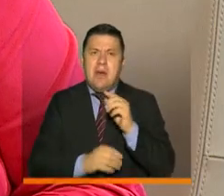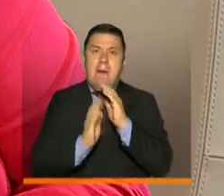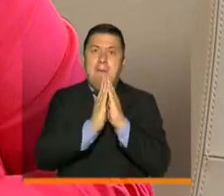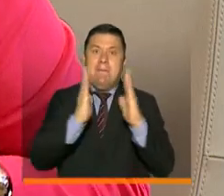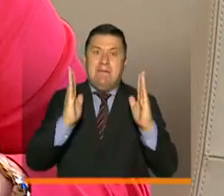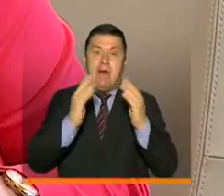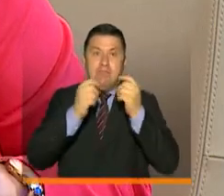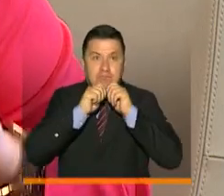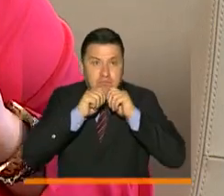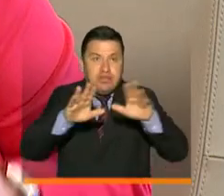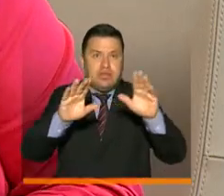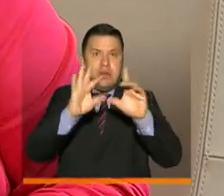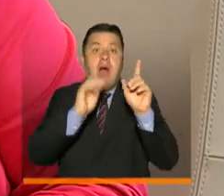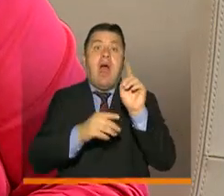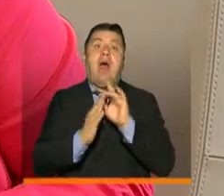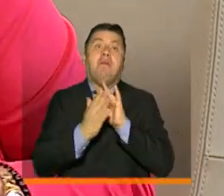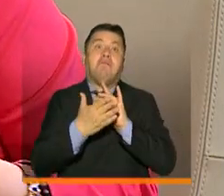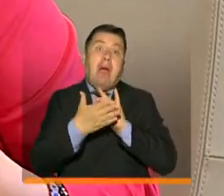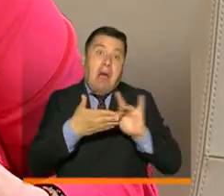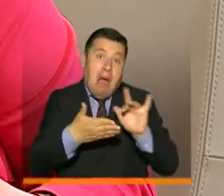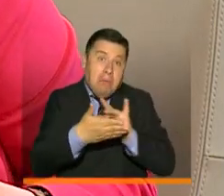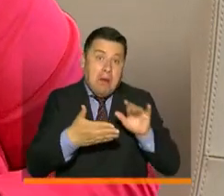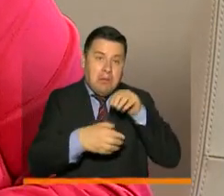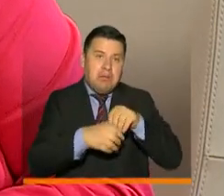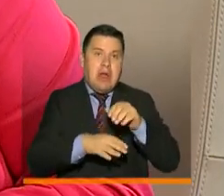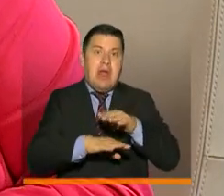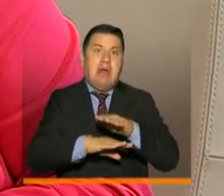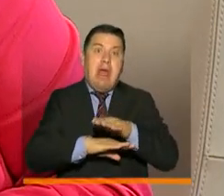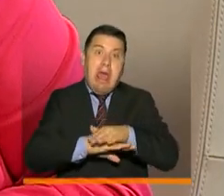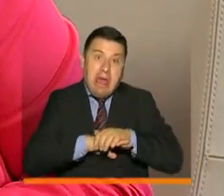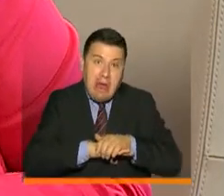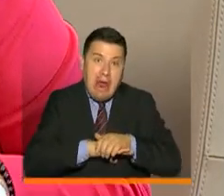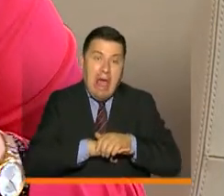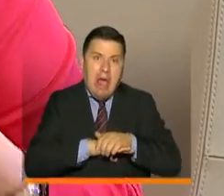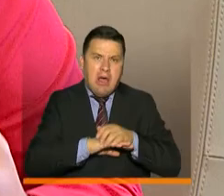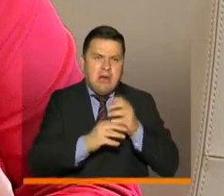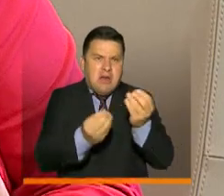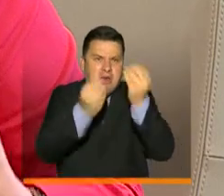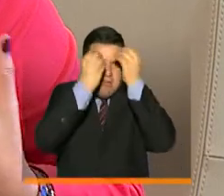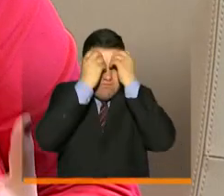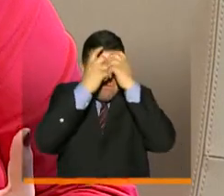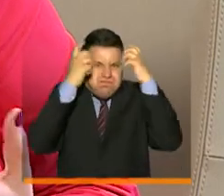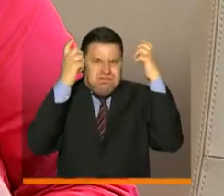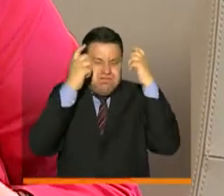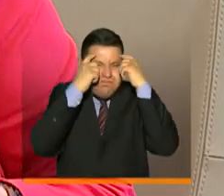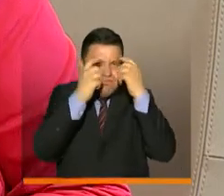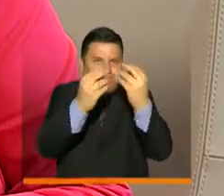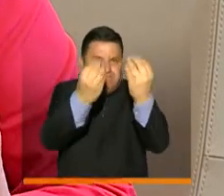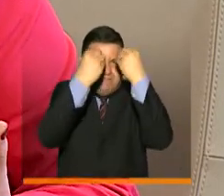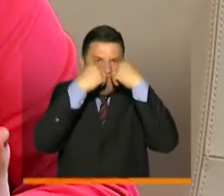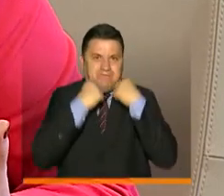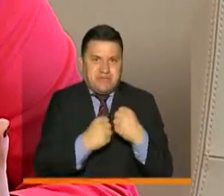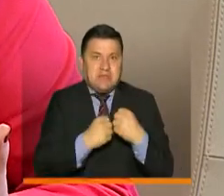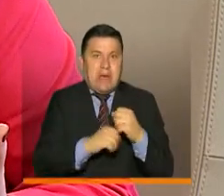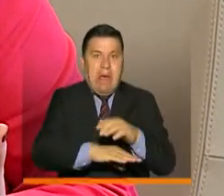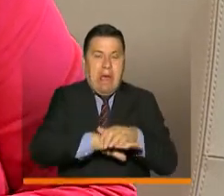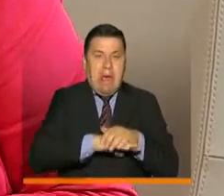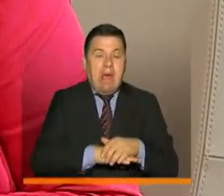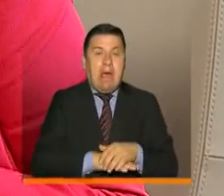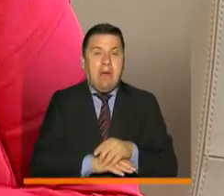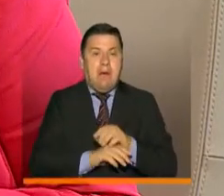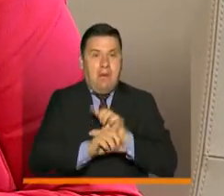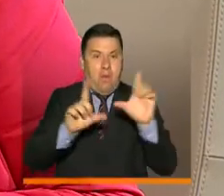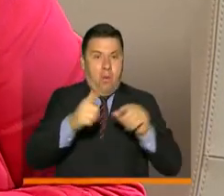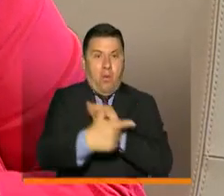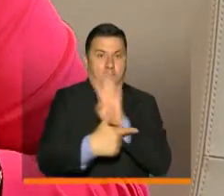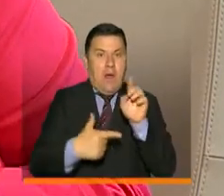digital, tenemos aplicativos para diversos temas, inglés, para todos los temas de preparación del ICFES, en fin, hay un sistema que tiene que preocuparse